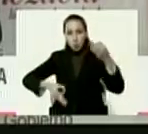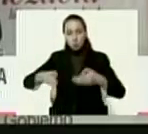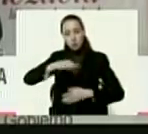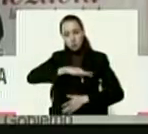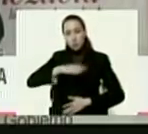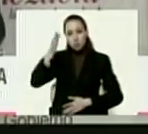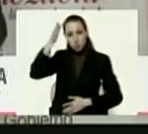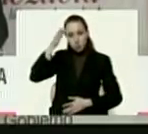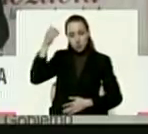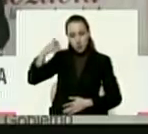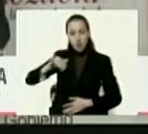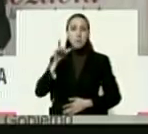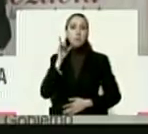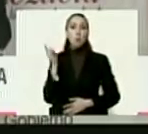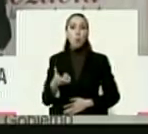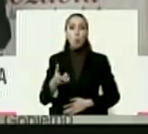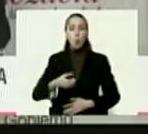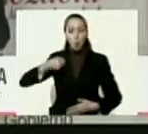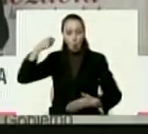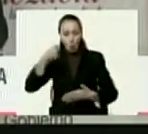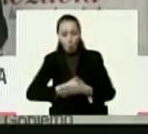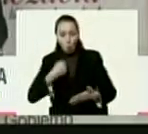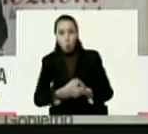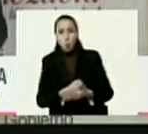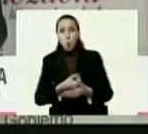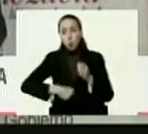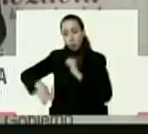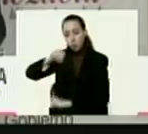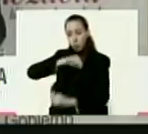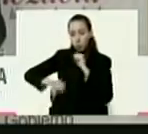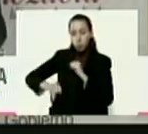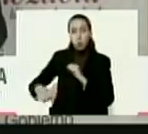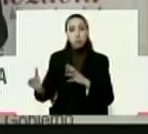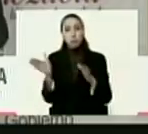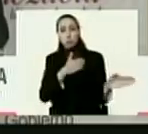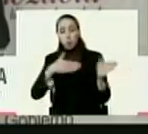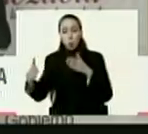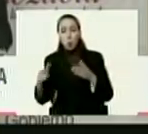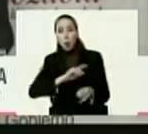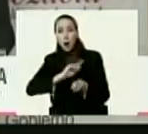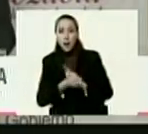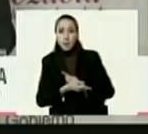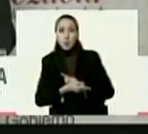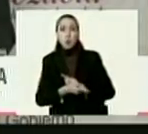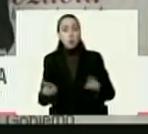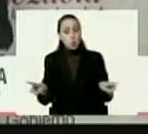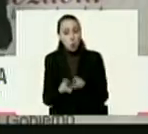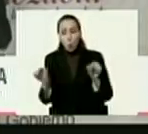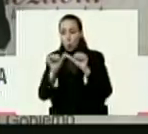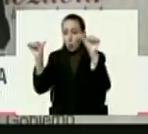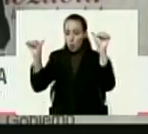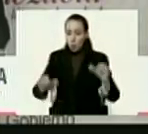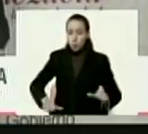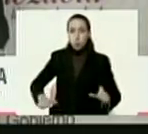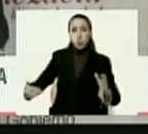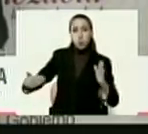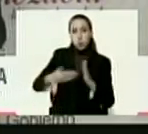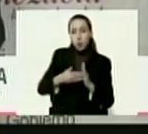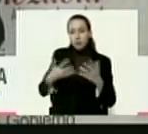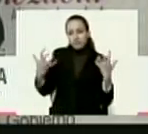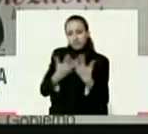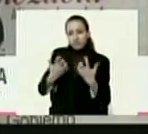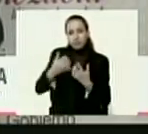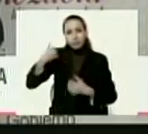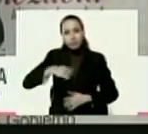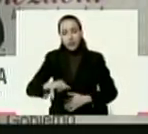social. La lucha contra el cambio climático es una lucha contra los sistemas económicos sobreexplotadores y bélicos, contra